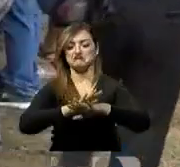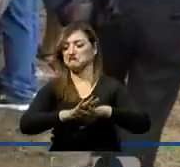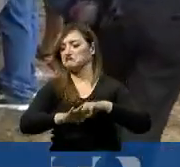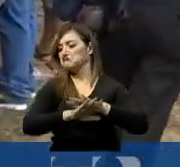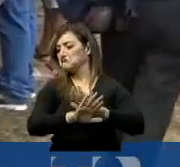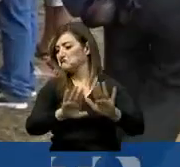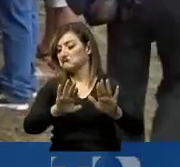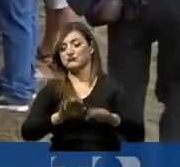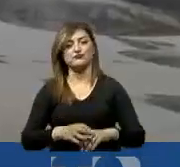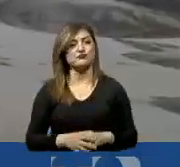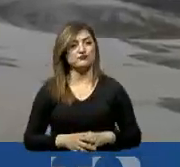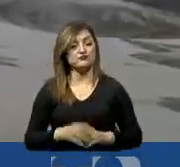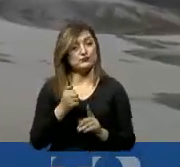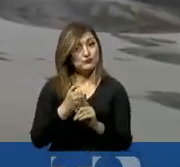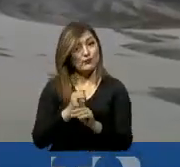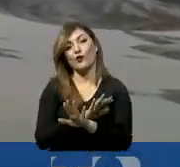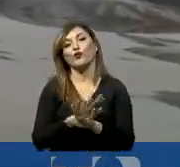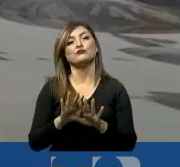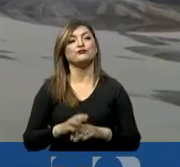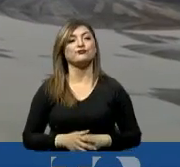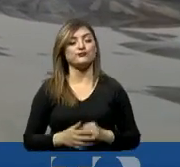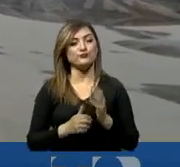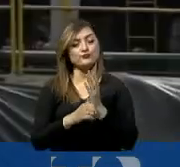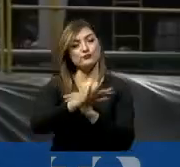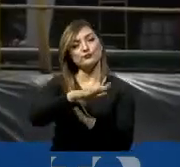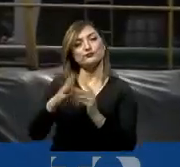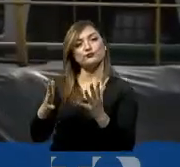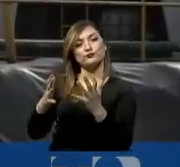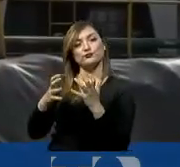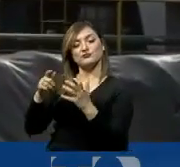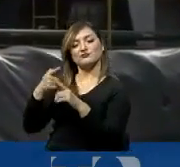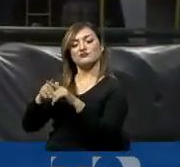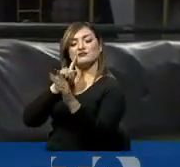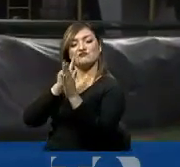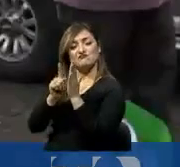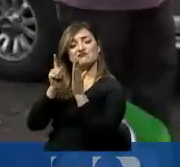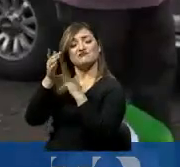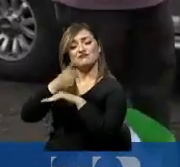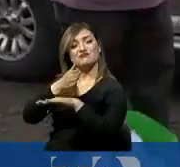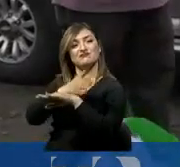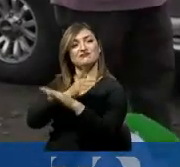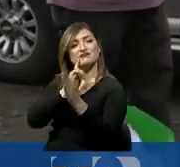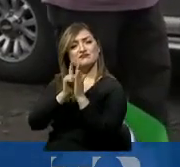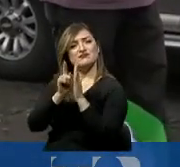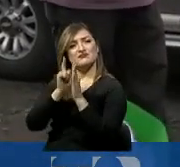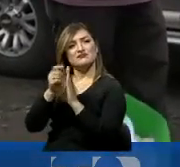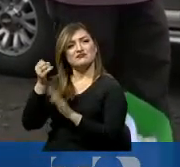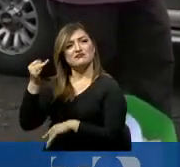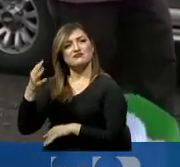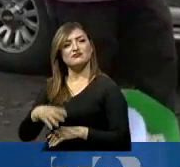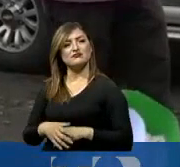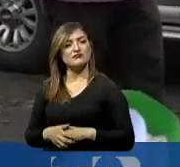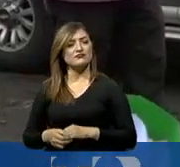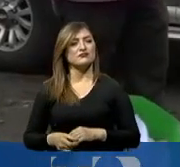del sector la lucha no termina allí, ya que esperan y el Ministerio del Ambiente considere las múltiples denuncias presentadas. Que se determine por una vez